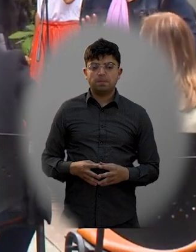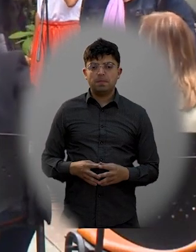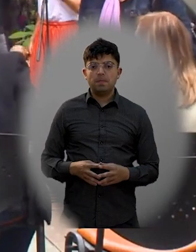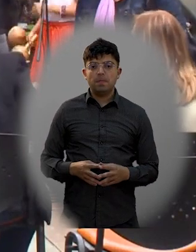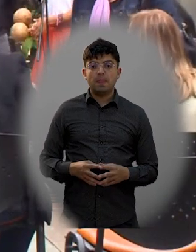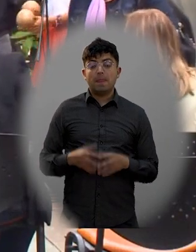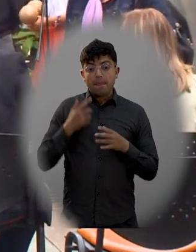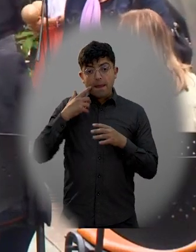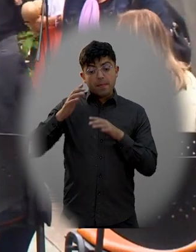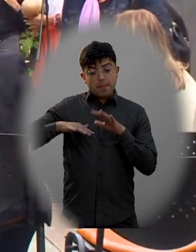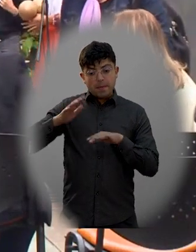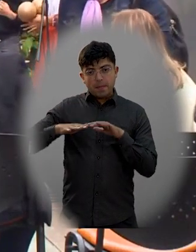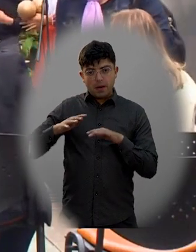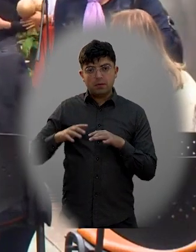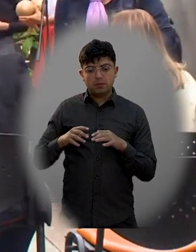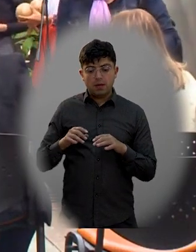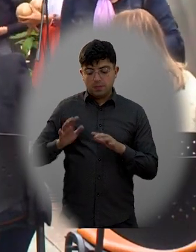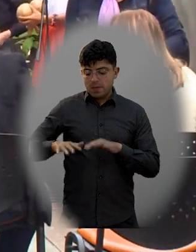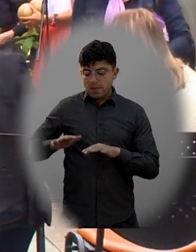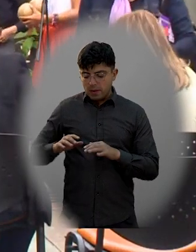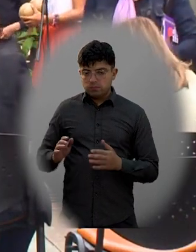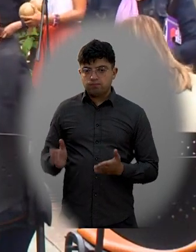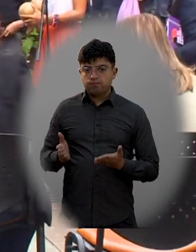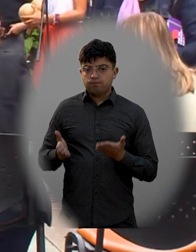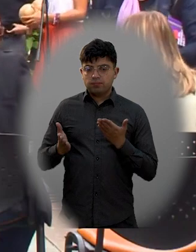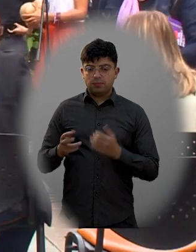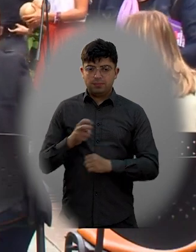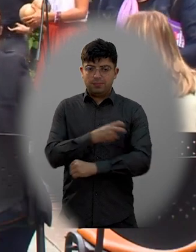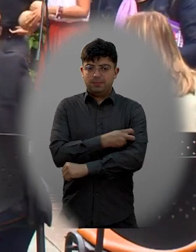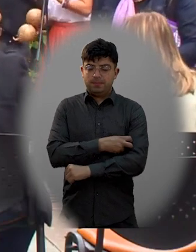Con los tambores subimos la energía, claro que sí.